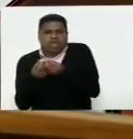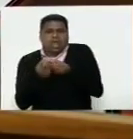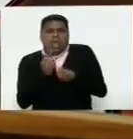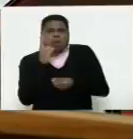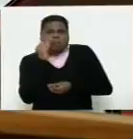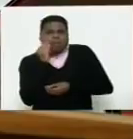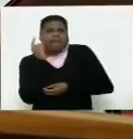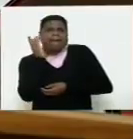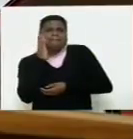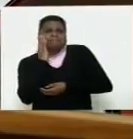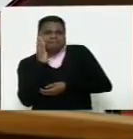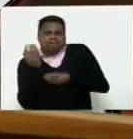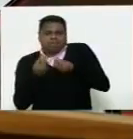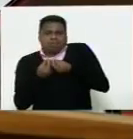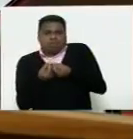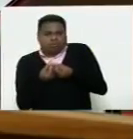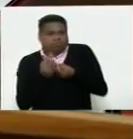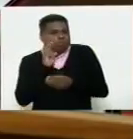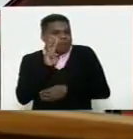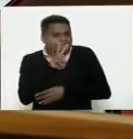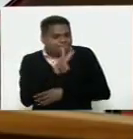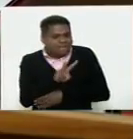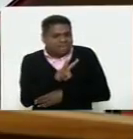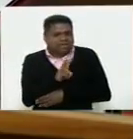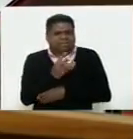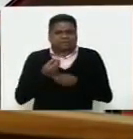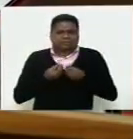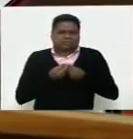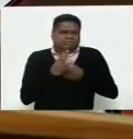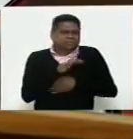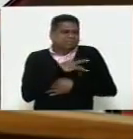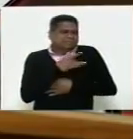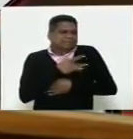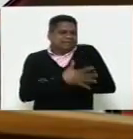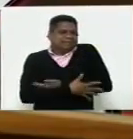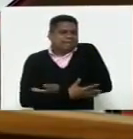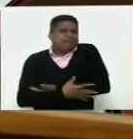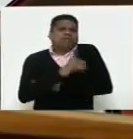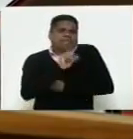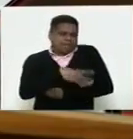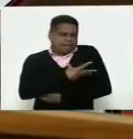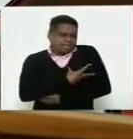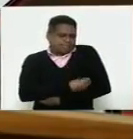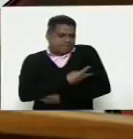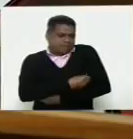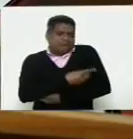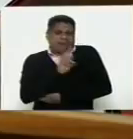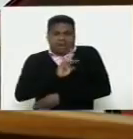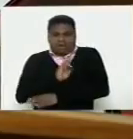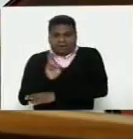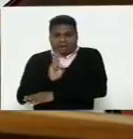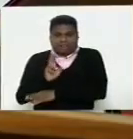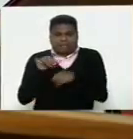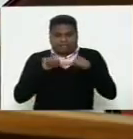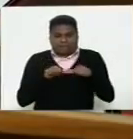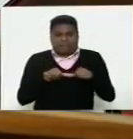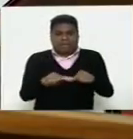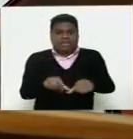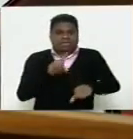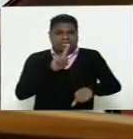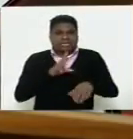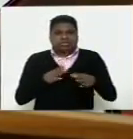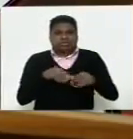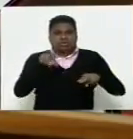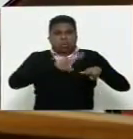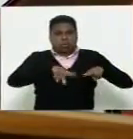puedan iniciar cuanto antes el apego inmediato y la lactancia materna. La permanencia de niños y